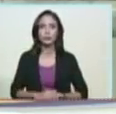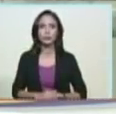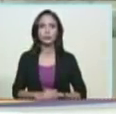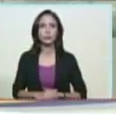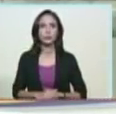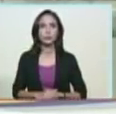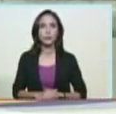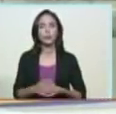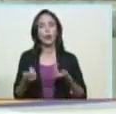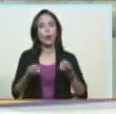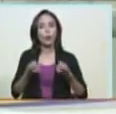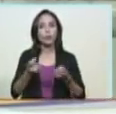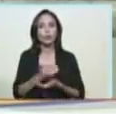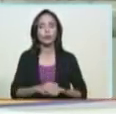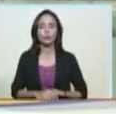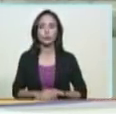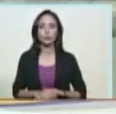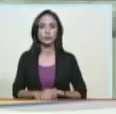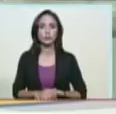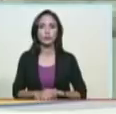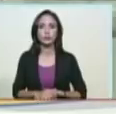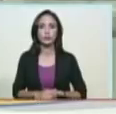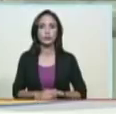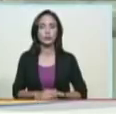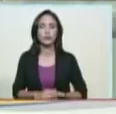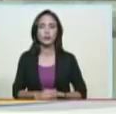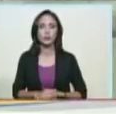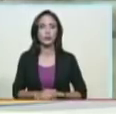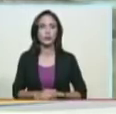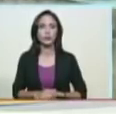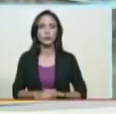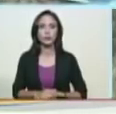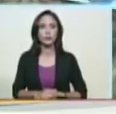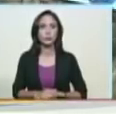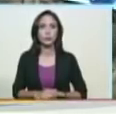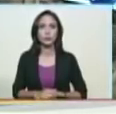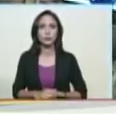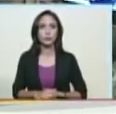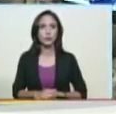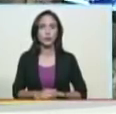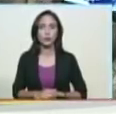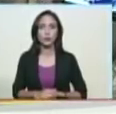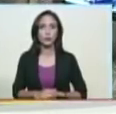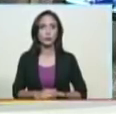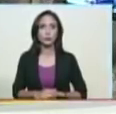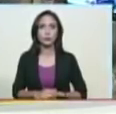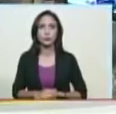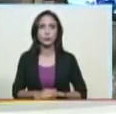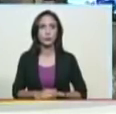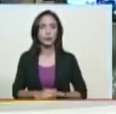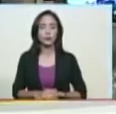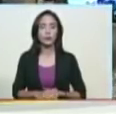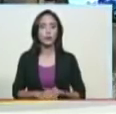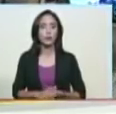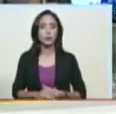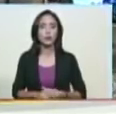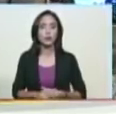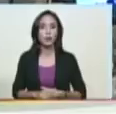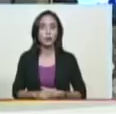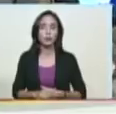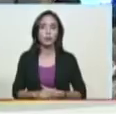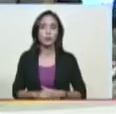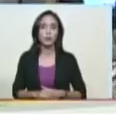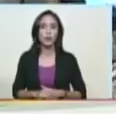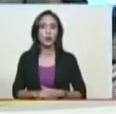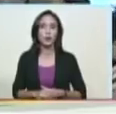dirigidos desde el exterior que le hicieron daño a pedevesa y la hicieron perder un millón de barriles